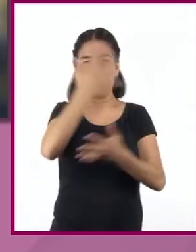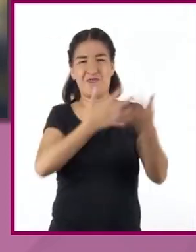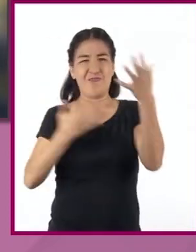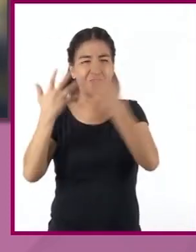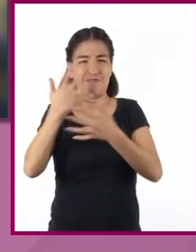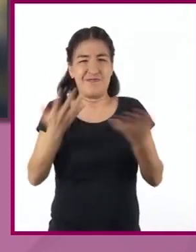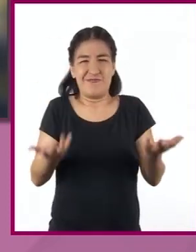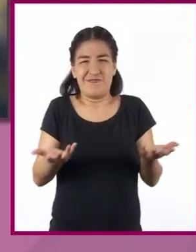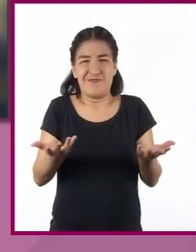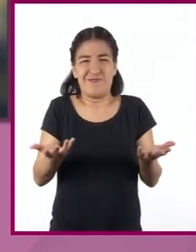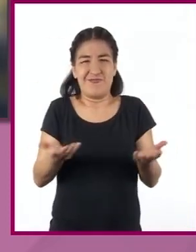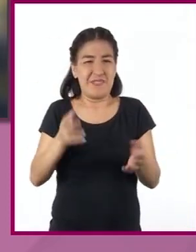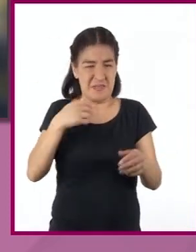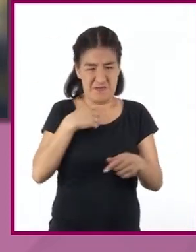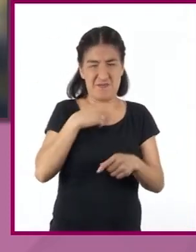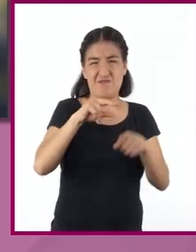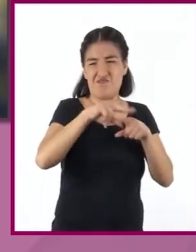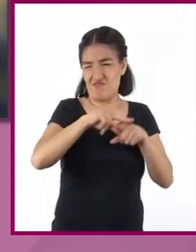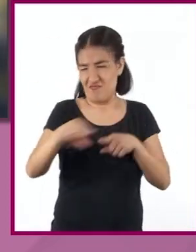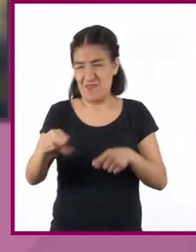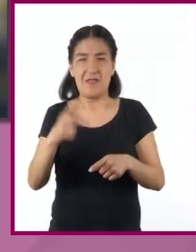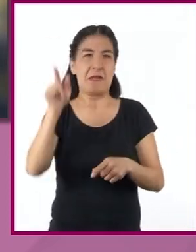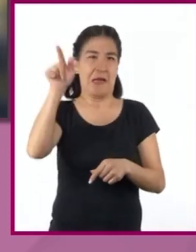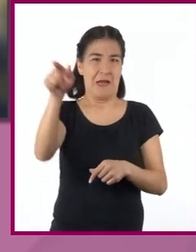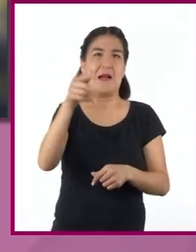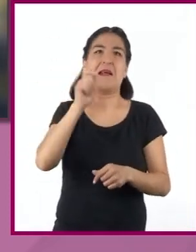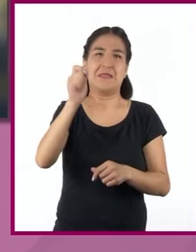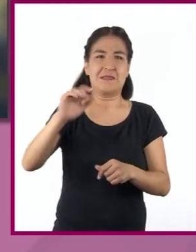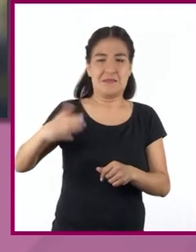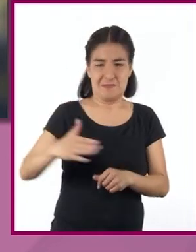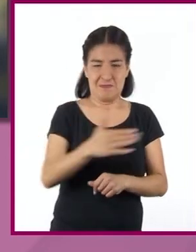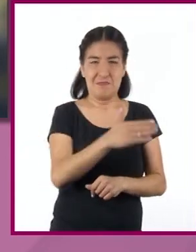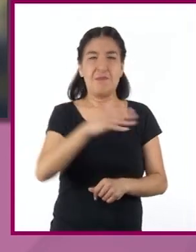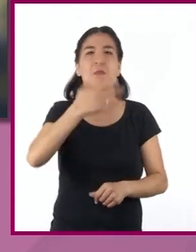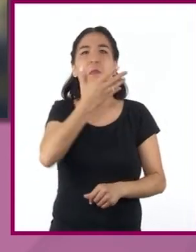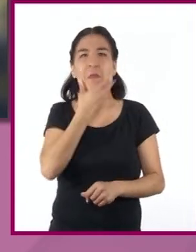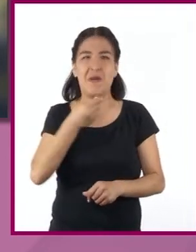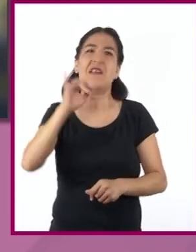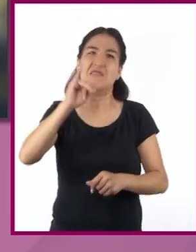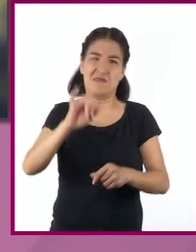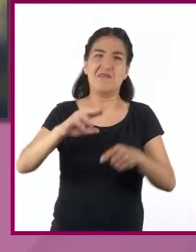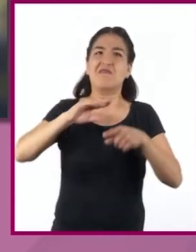confundida, pues se supone que solo los machos arrojan espermatozoides.